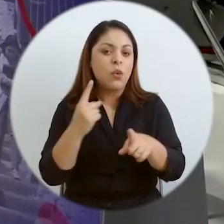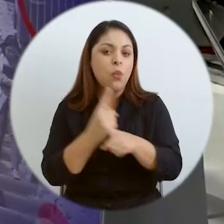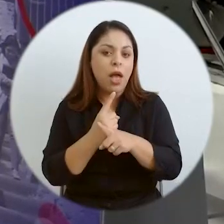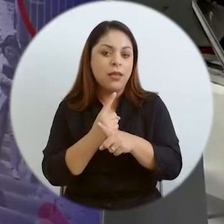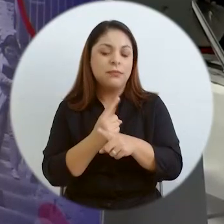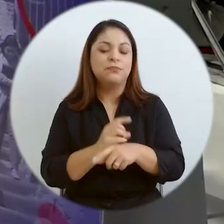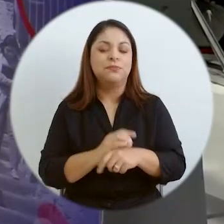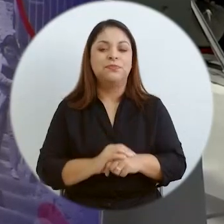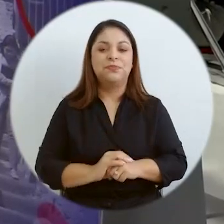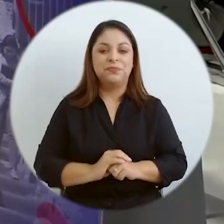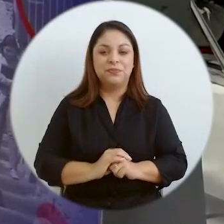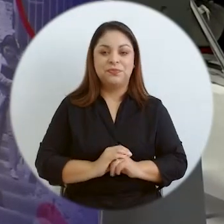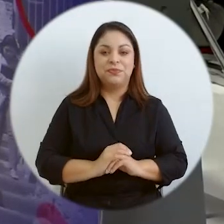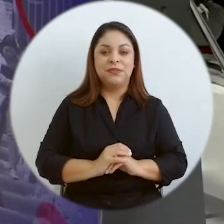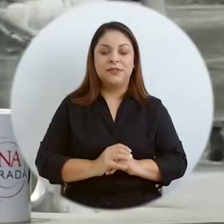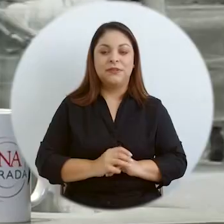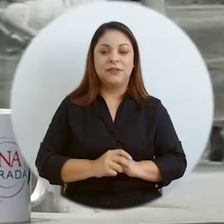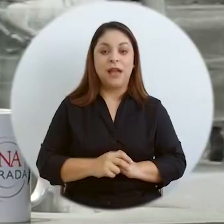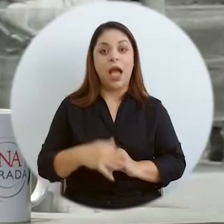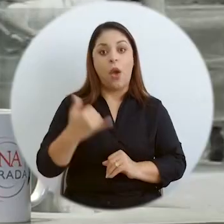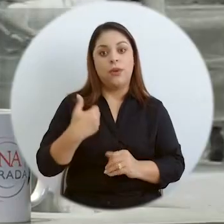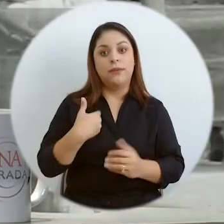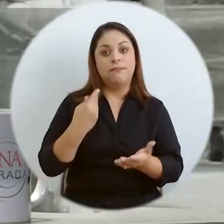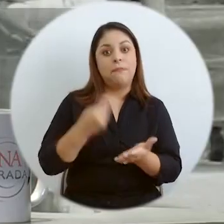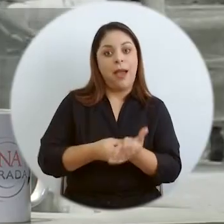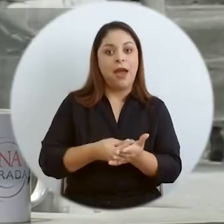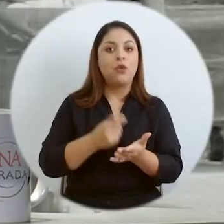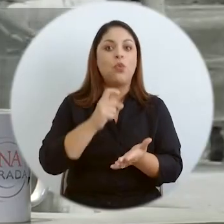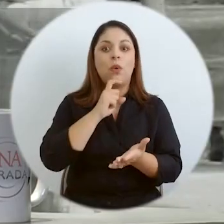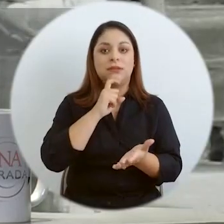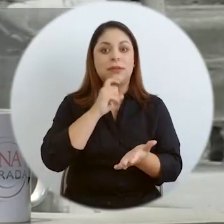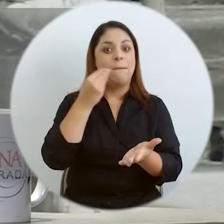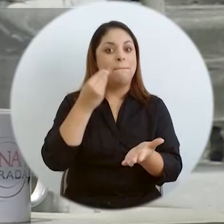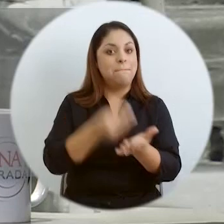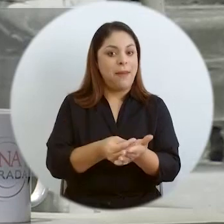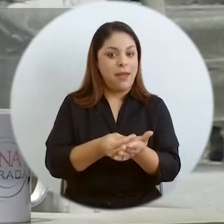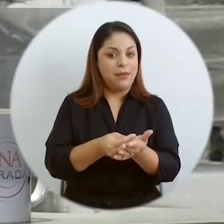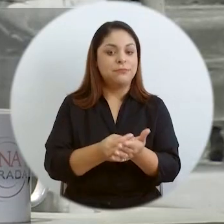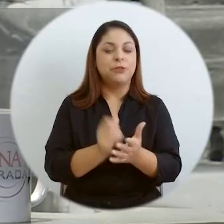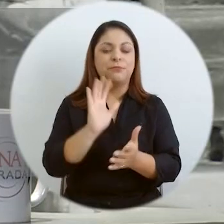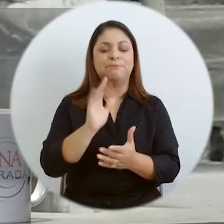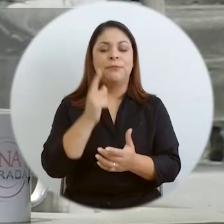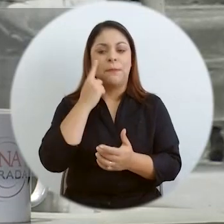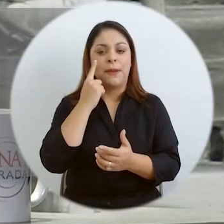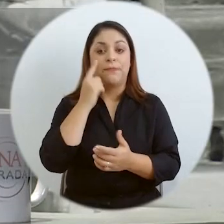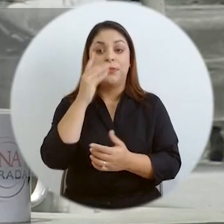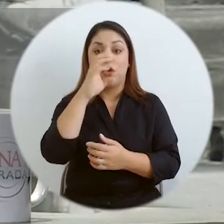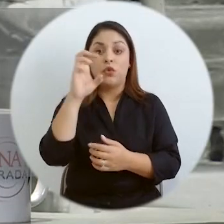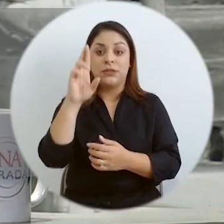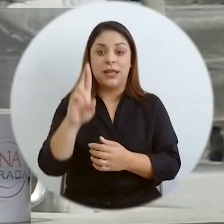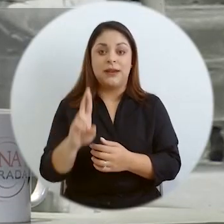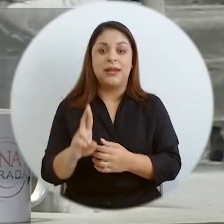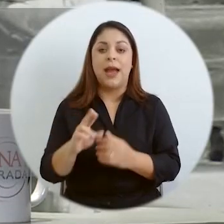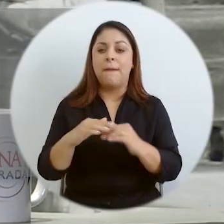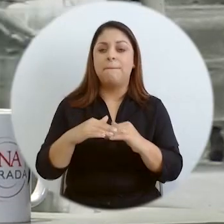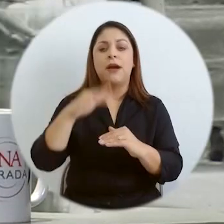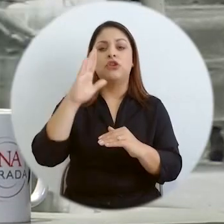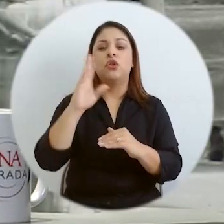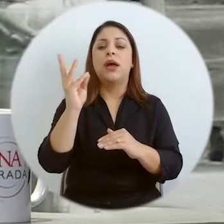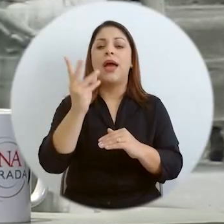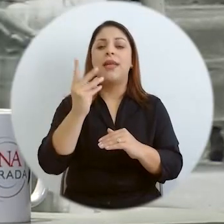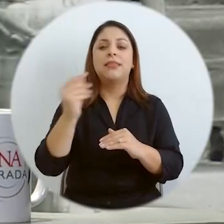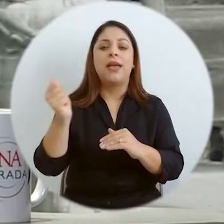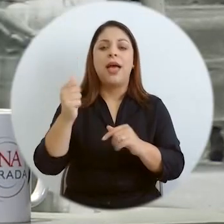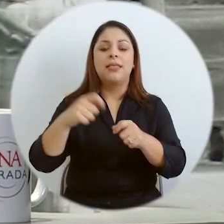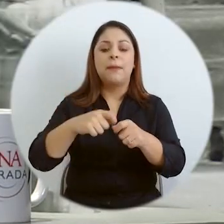Sí. Cuesta del otro verbo, del verbo pagar. Vamos a ver, comúnmente en Costa Rica la mayor cantidad de metros cuadrados se registran en el área